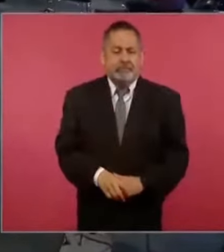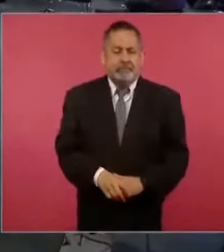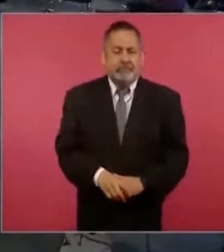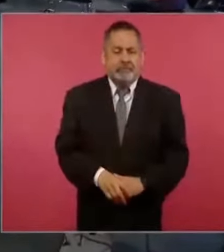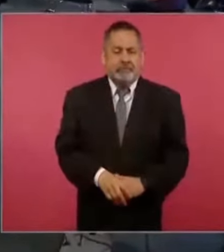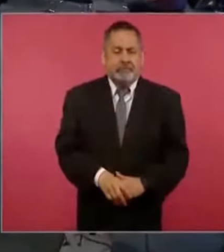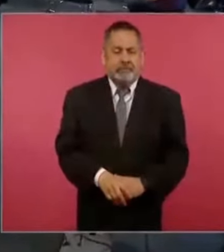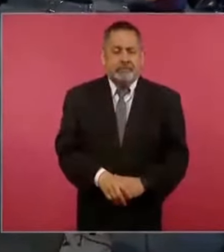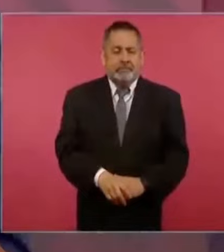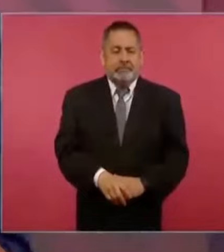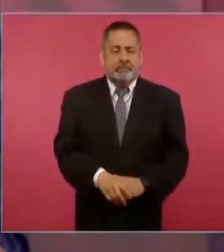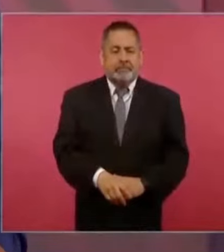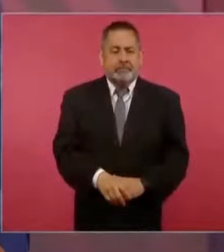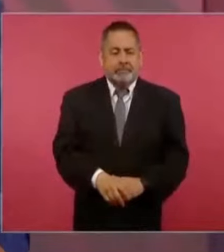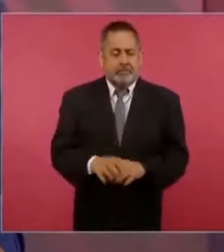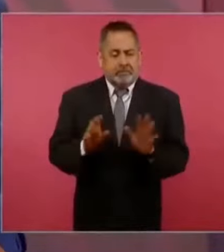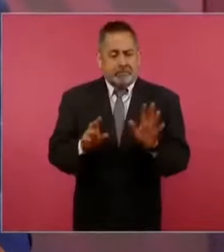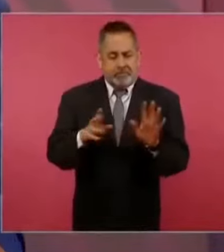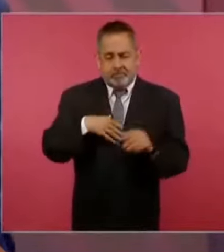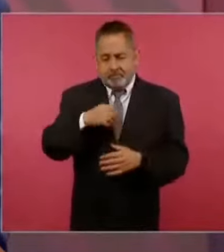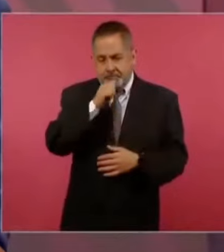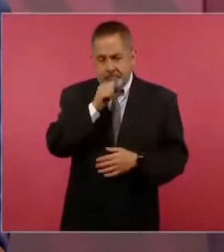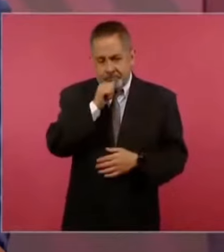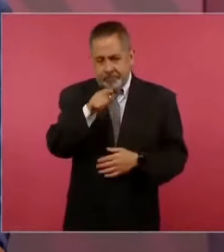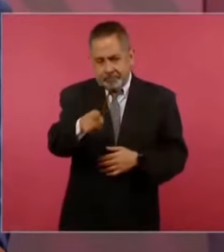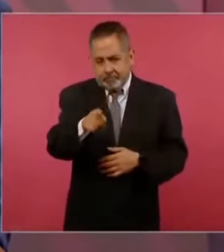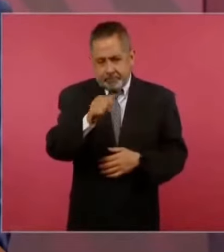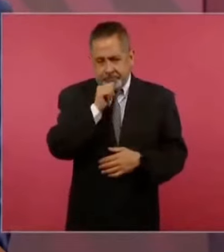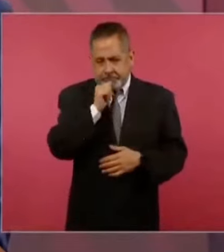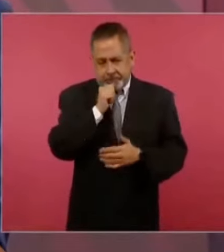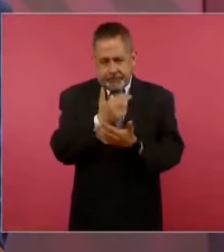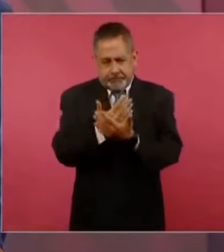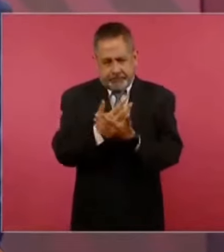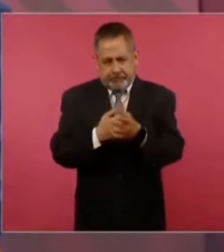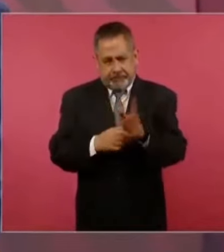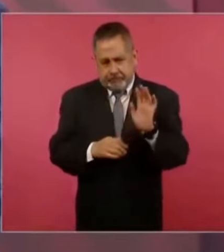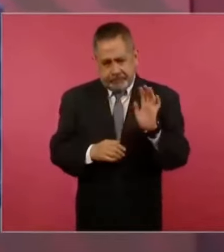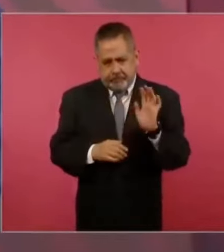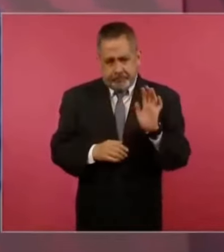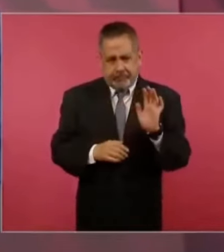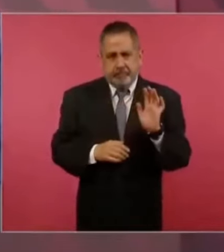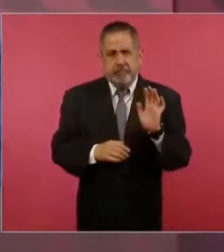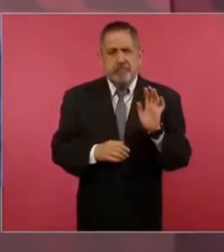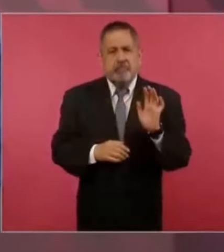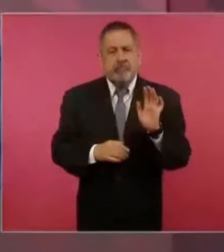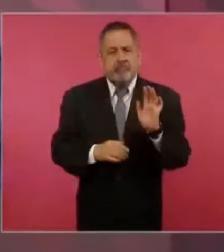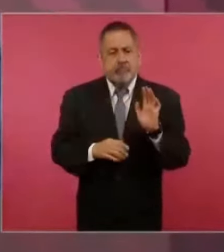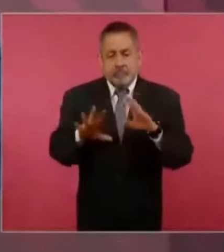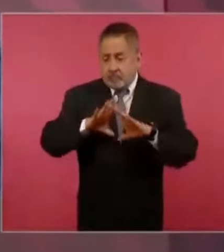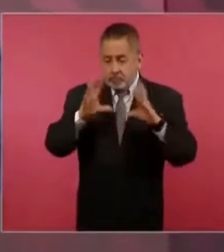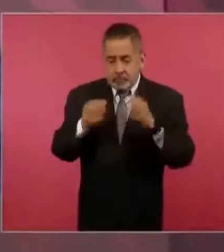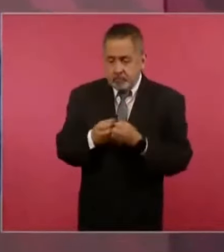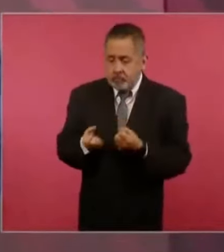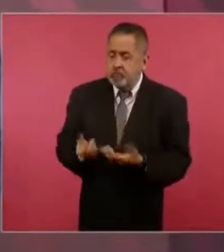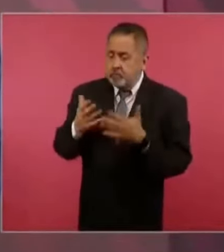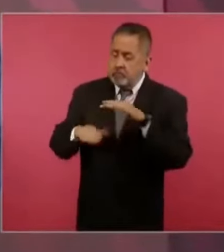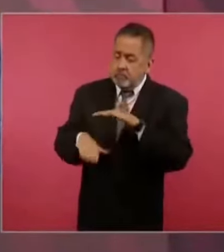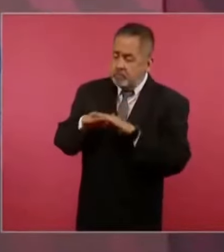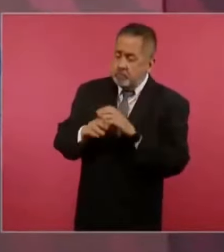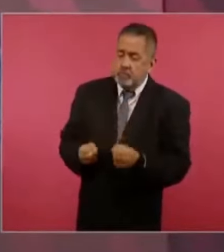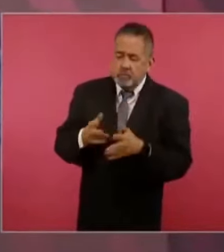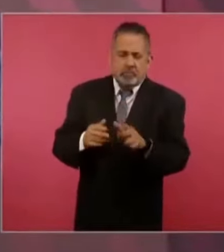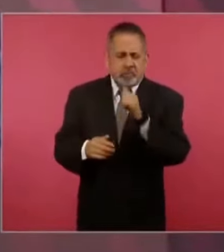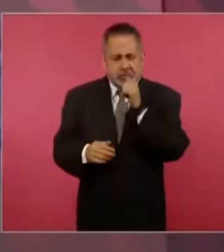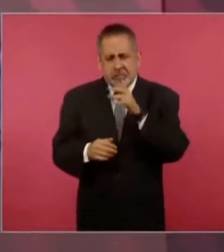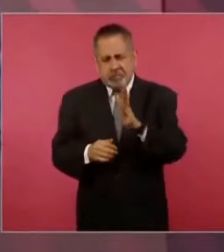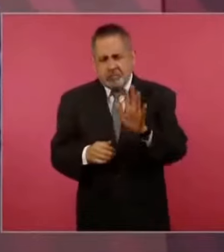trabajadores pues no tenemos Todavía este un una cantidad aproximada se